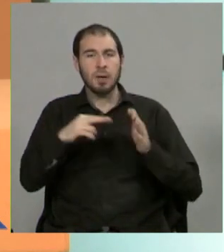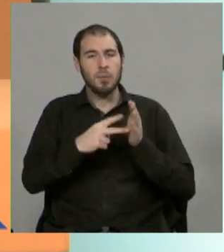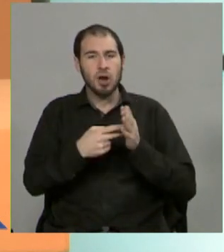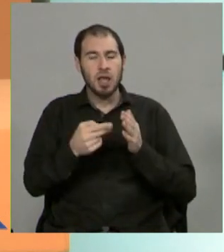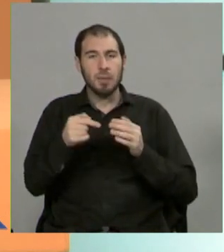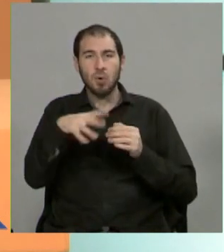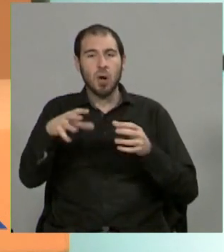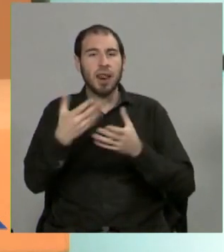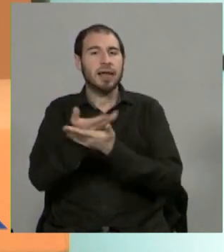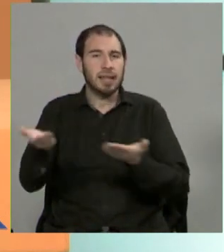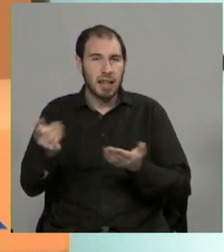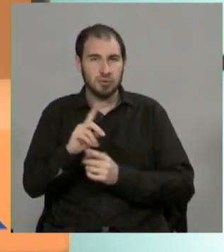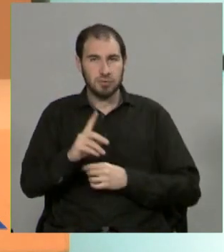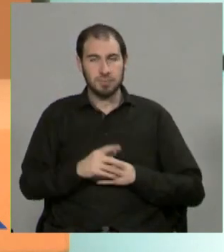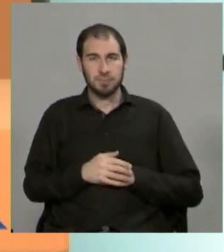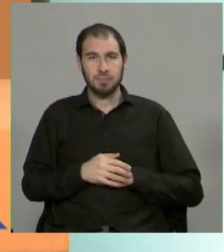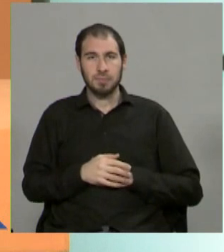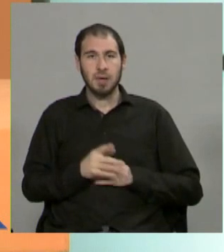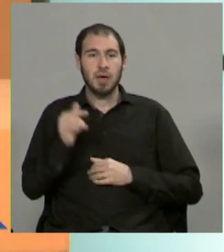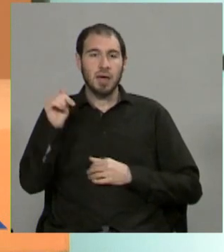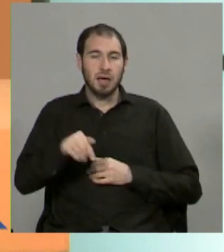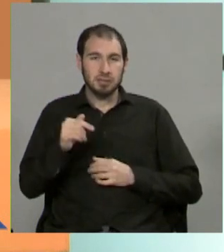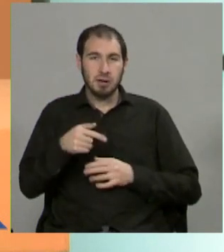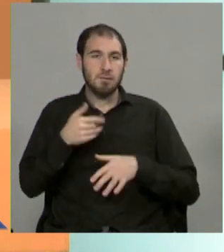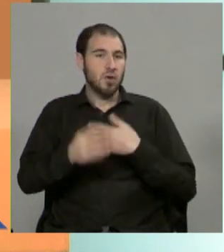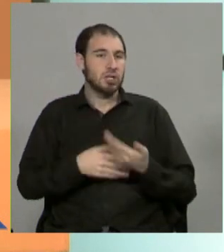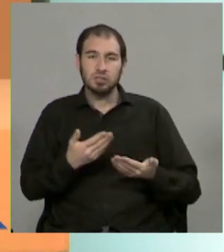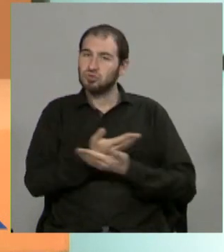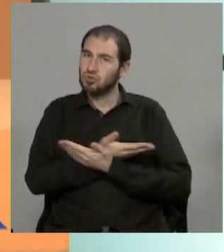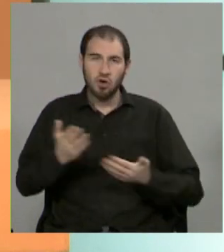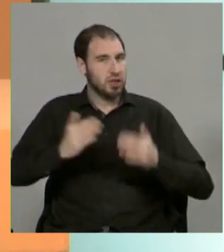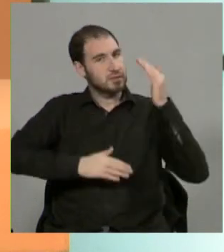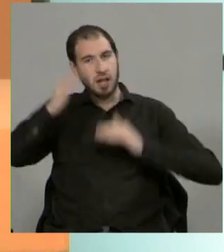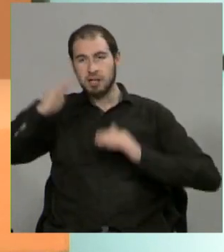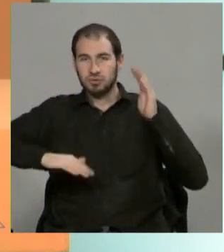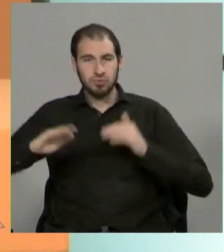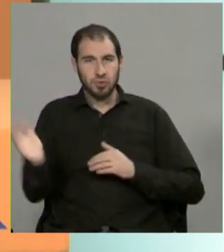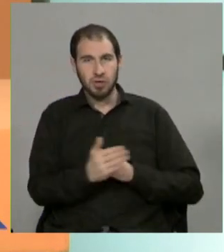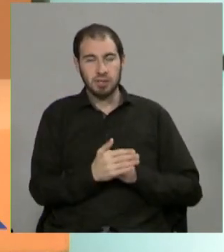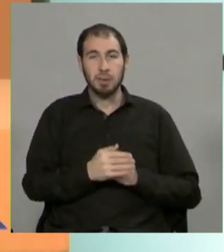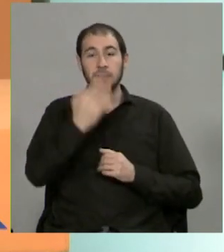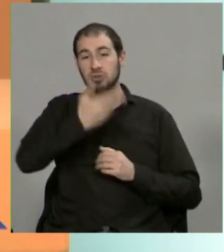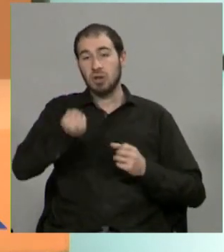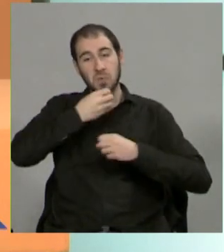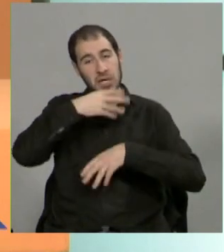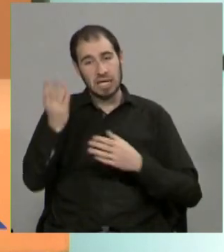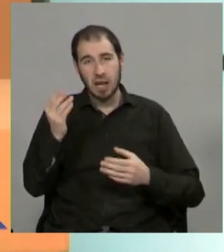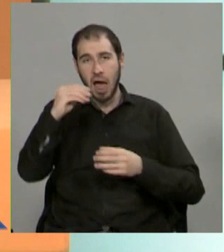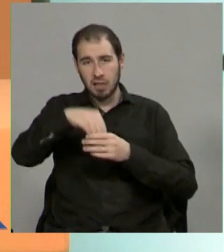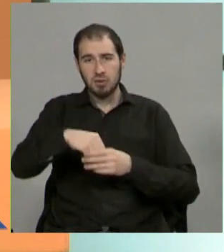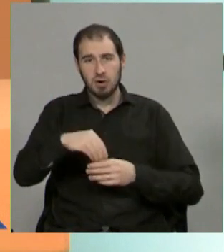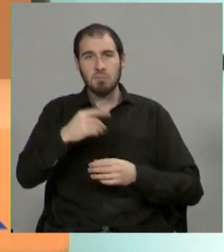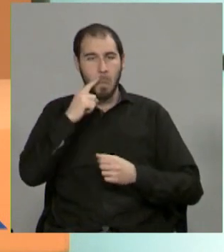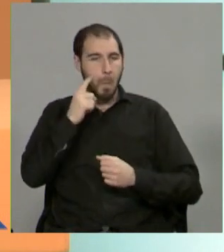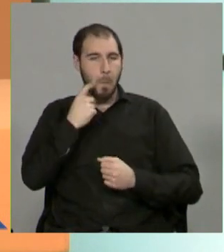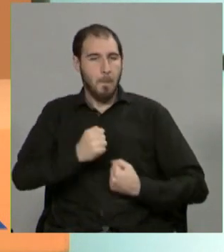de los sectores populares, sino que atraviesa a todas las clases sociales, sí, y que cualquiera puede estar atravesado por